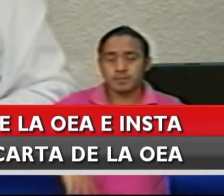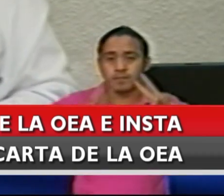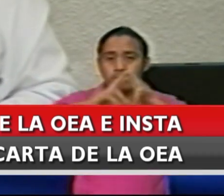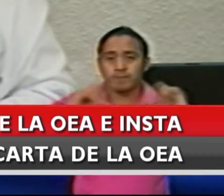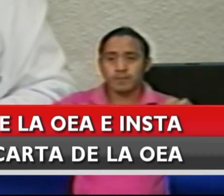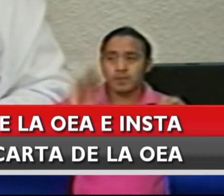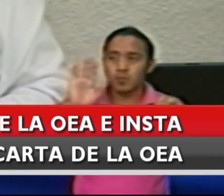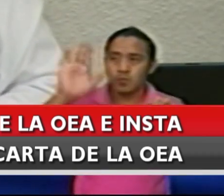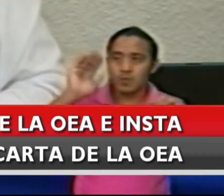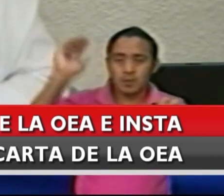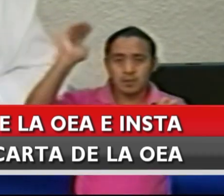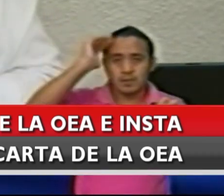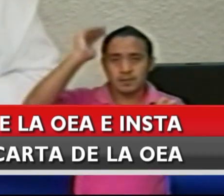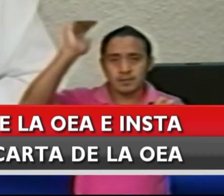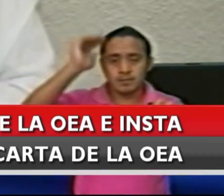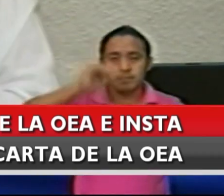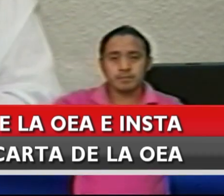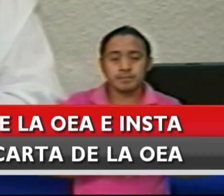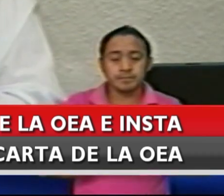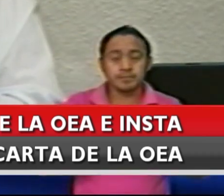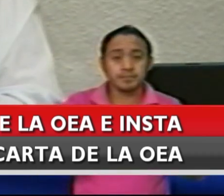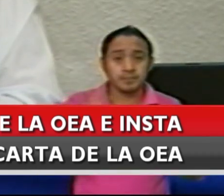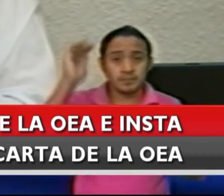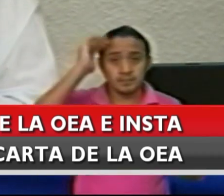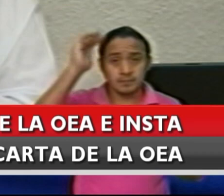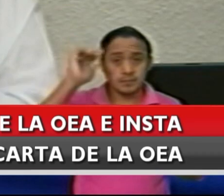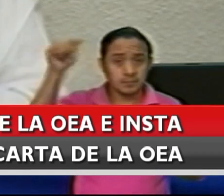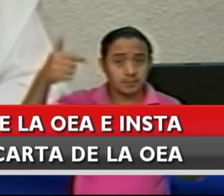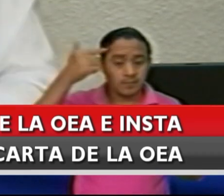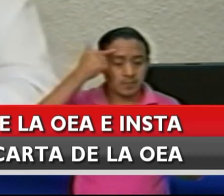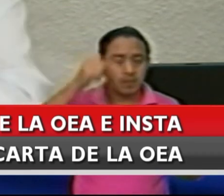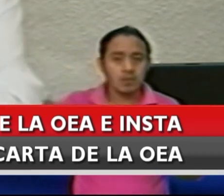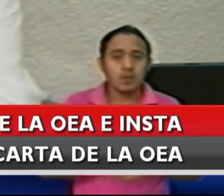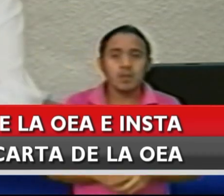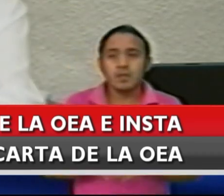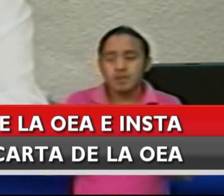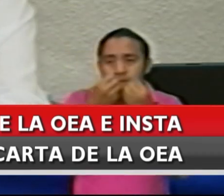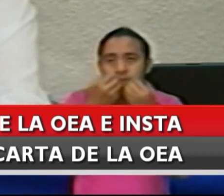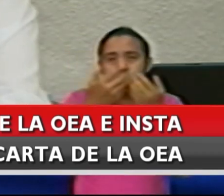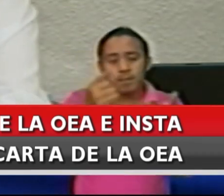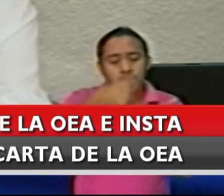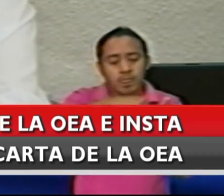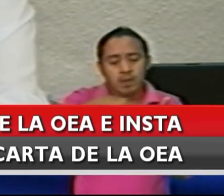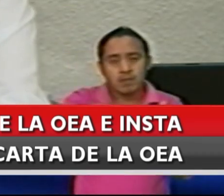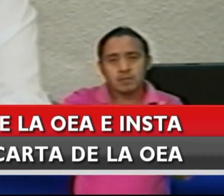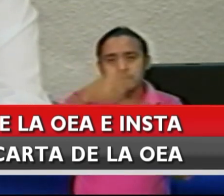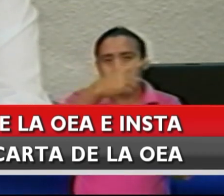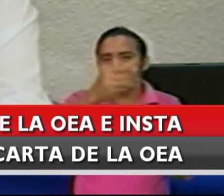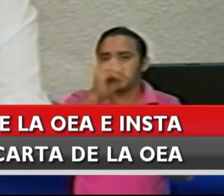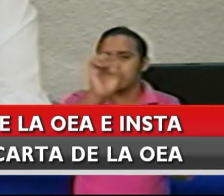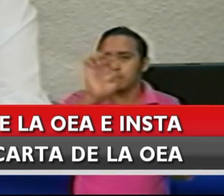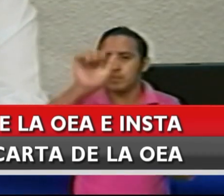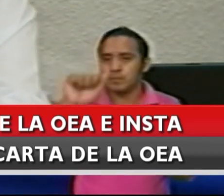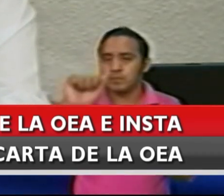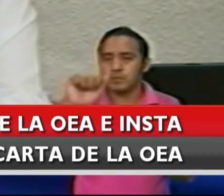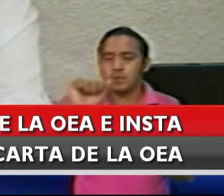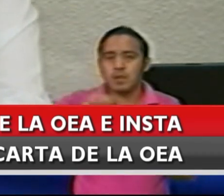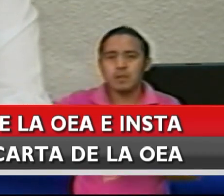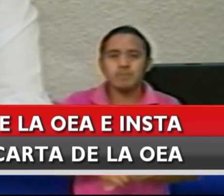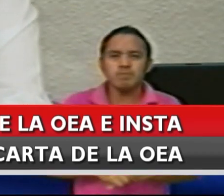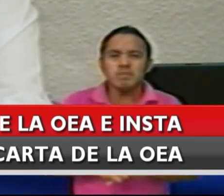su condición de jefe de Estado y jefe de gobierno, a que denuncie la Carta de la Organización de los Estados